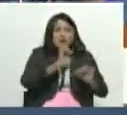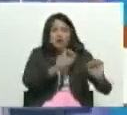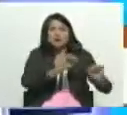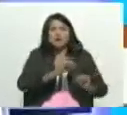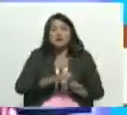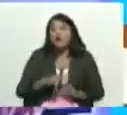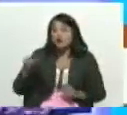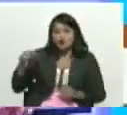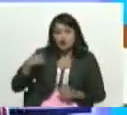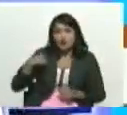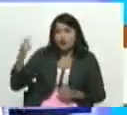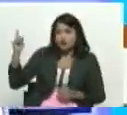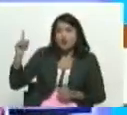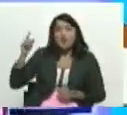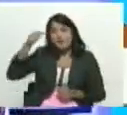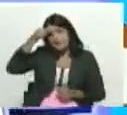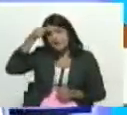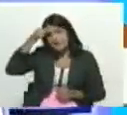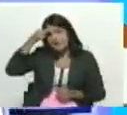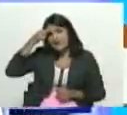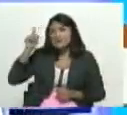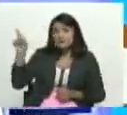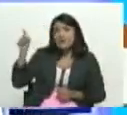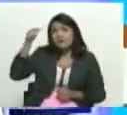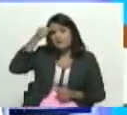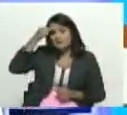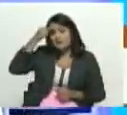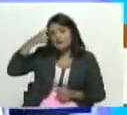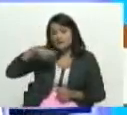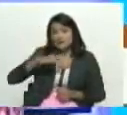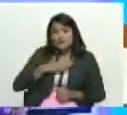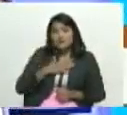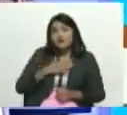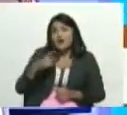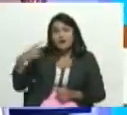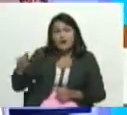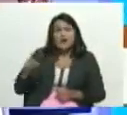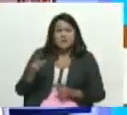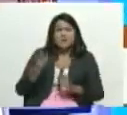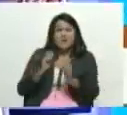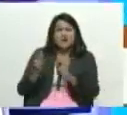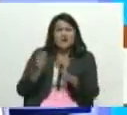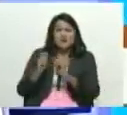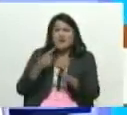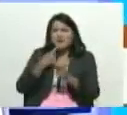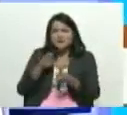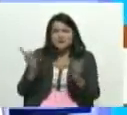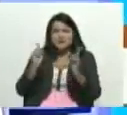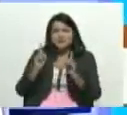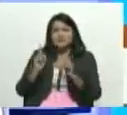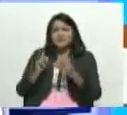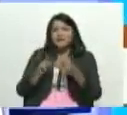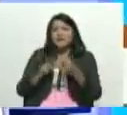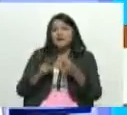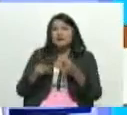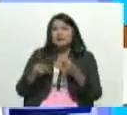de la India en donde hay periodistas que dicen uno de ellos dijo